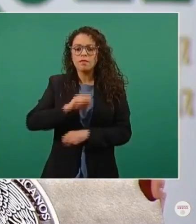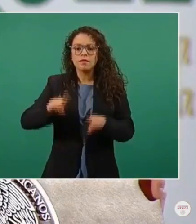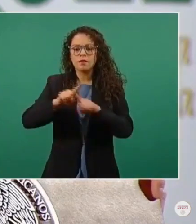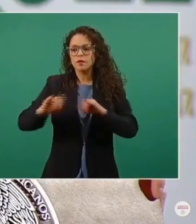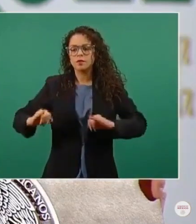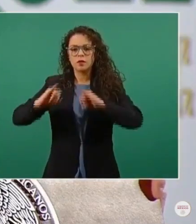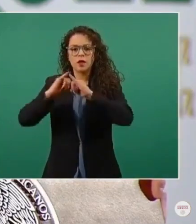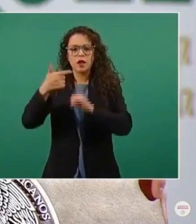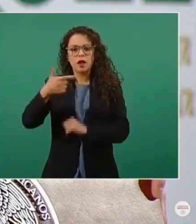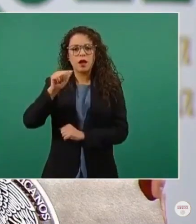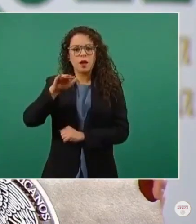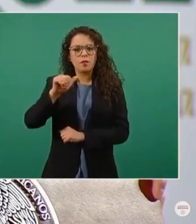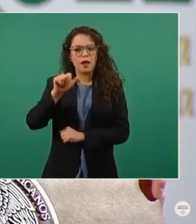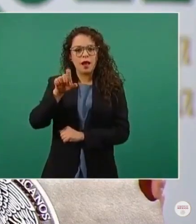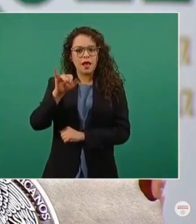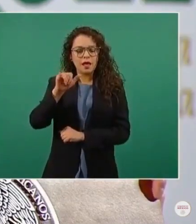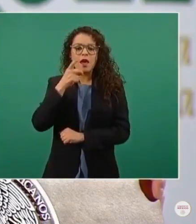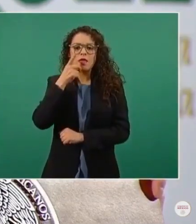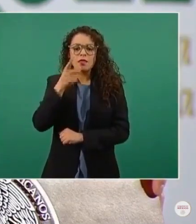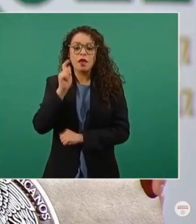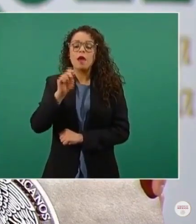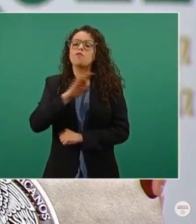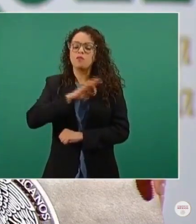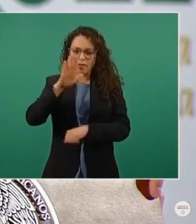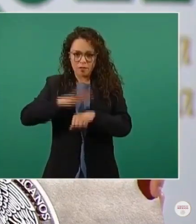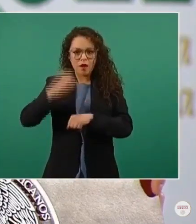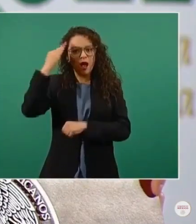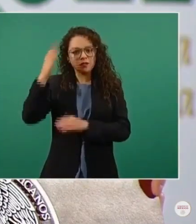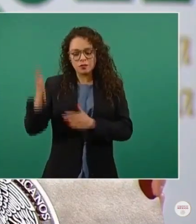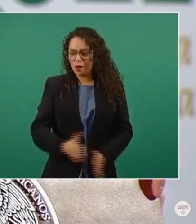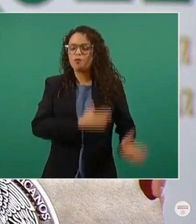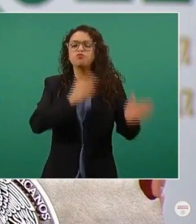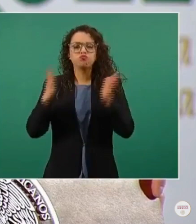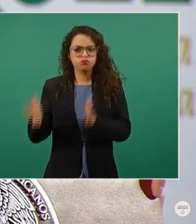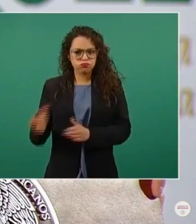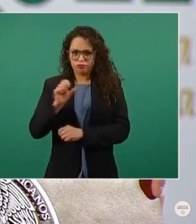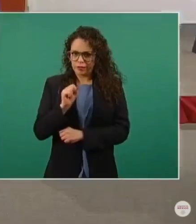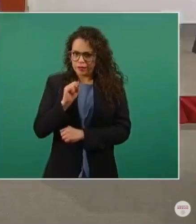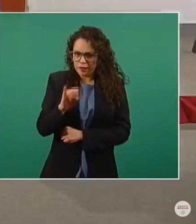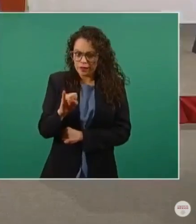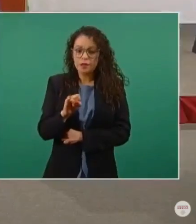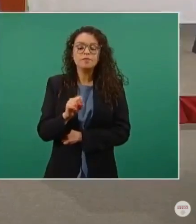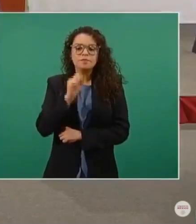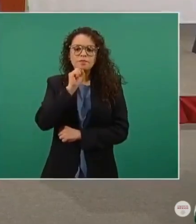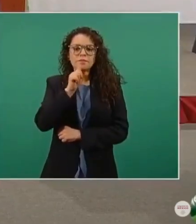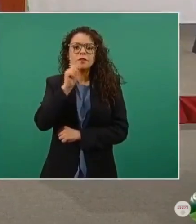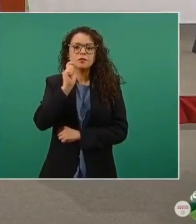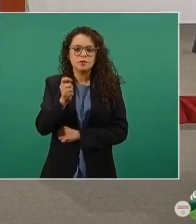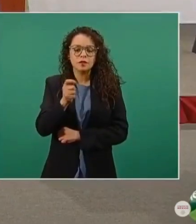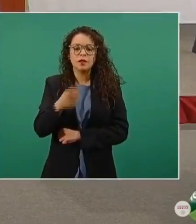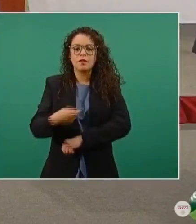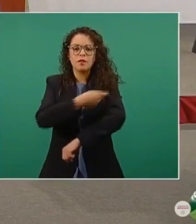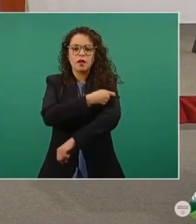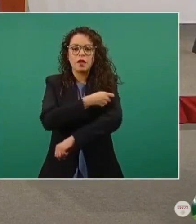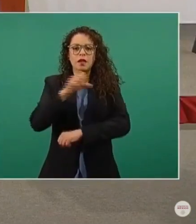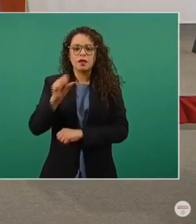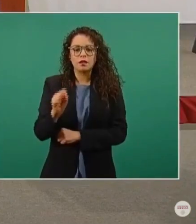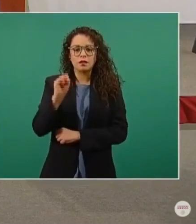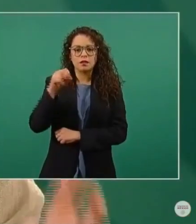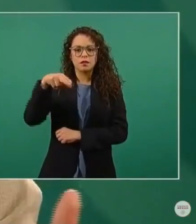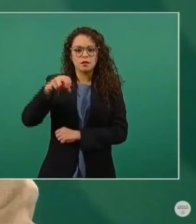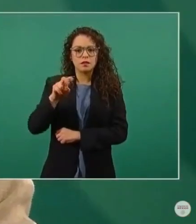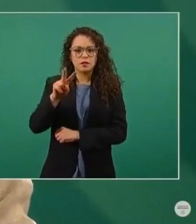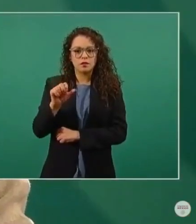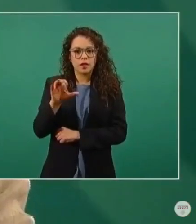Gamaleya sugerir que se puede extender el periodo de manera muy sustancial, y lo mismo pasa con la vacuna de Sinovac. Esa es la